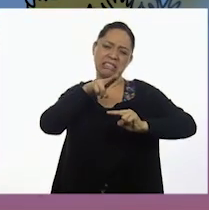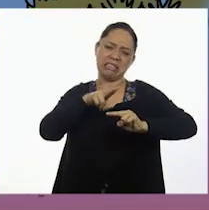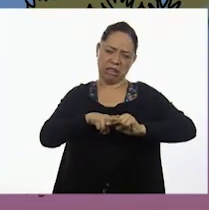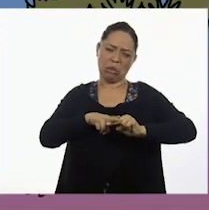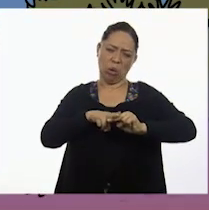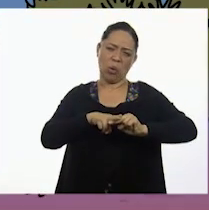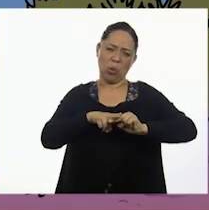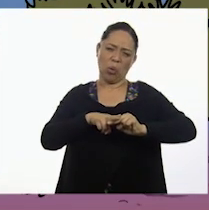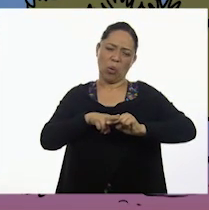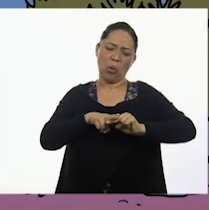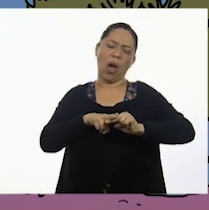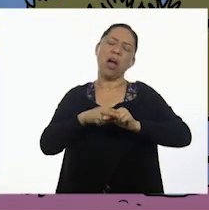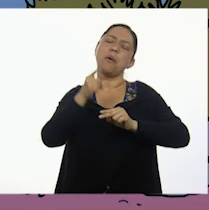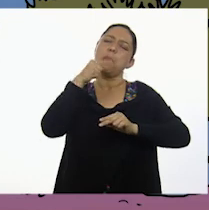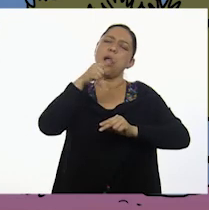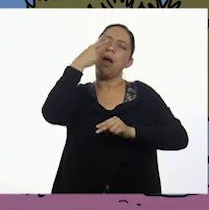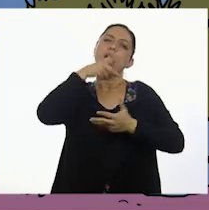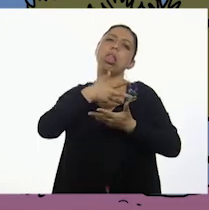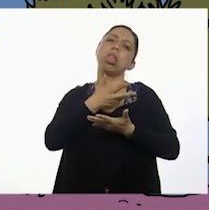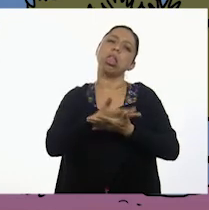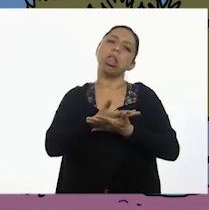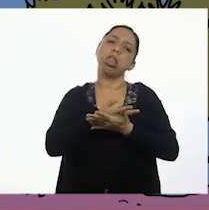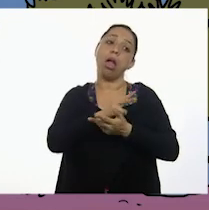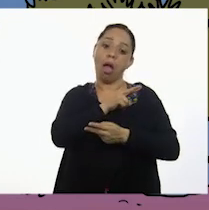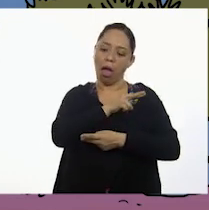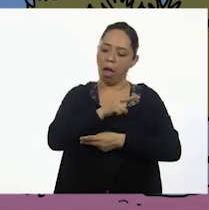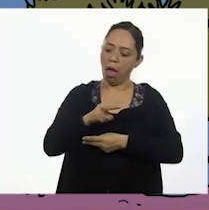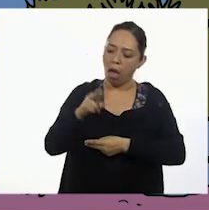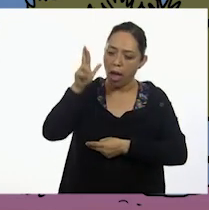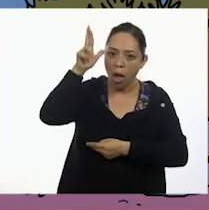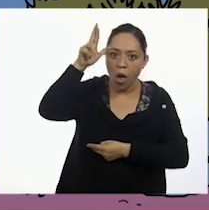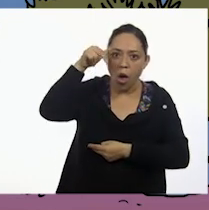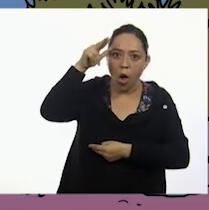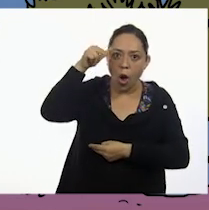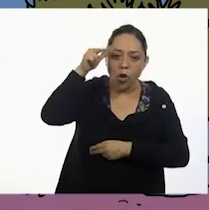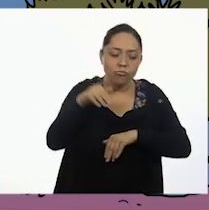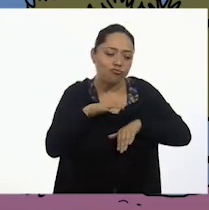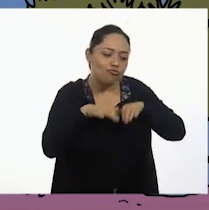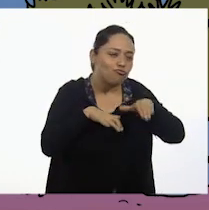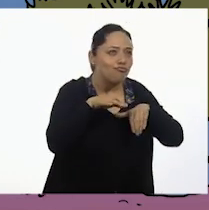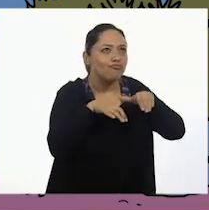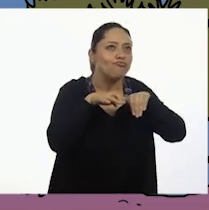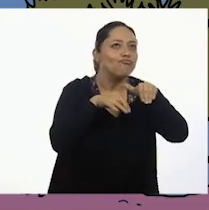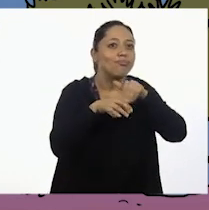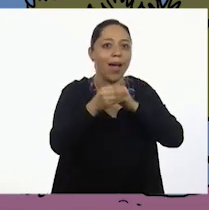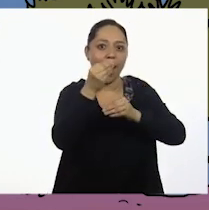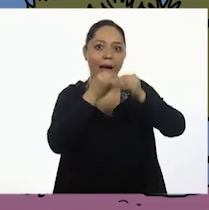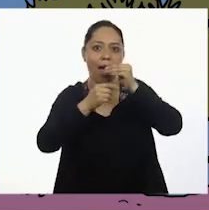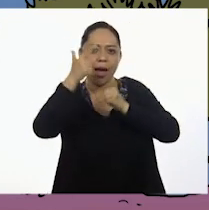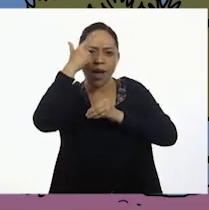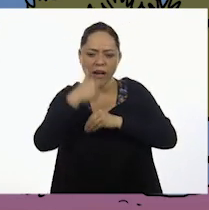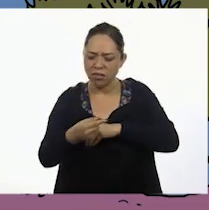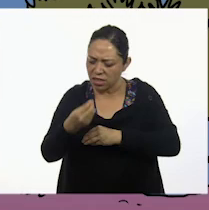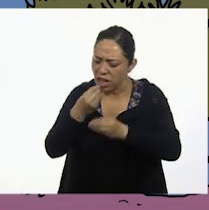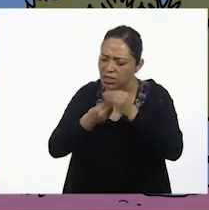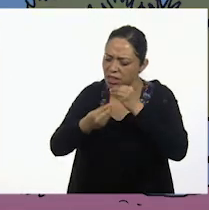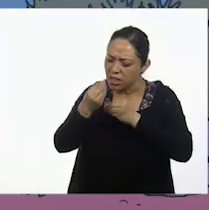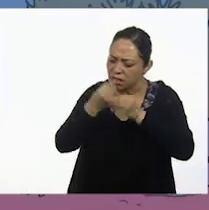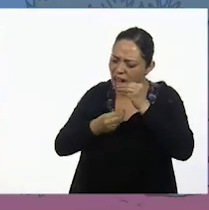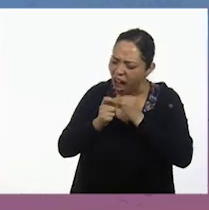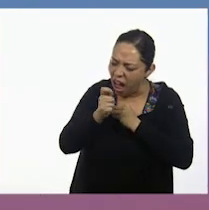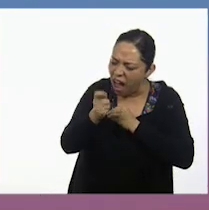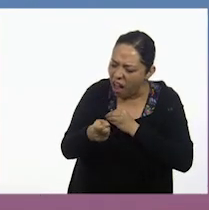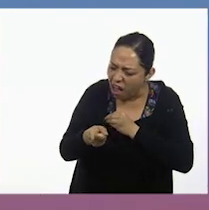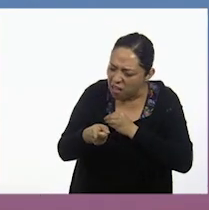descansar. Cuando vio a un conejito que había salido a cenar. ¿Qué estás comiendo? Le